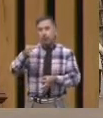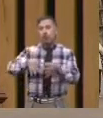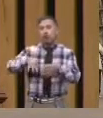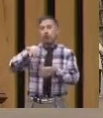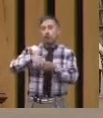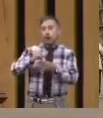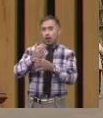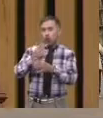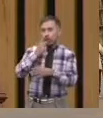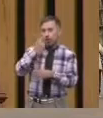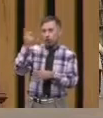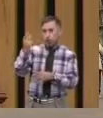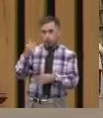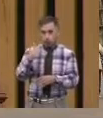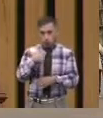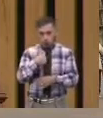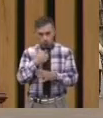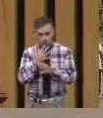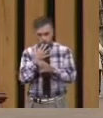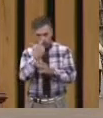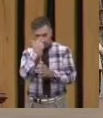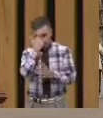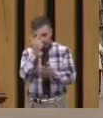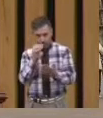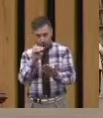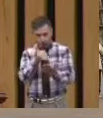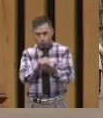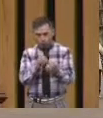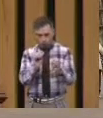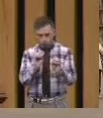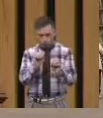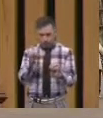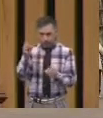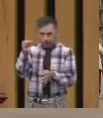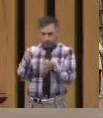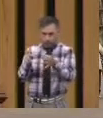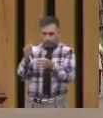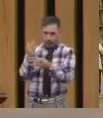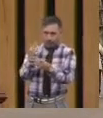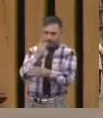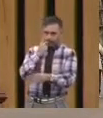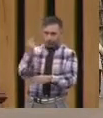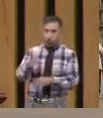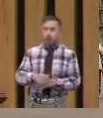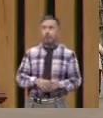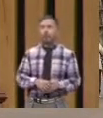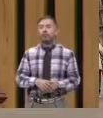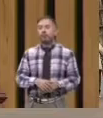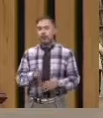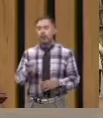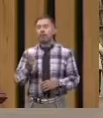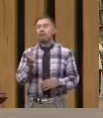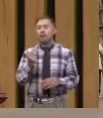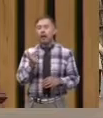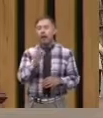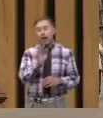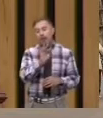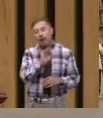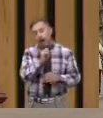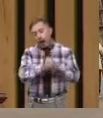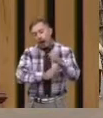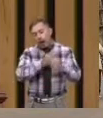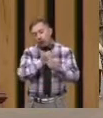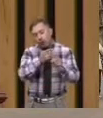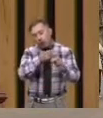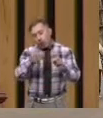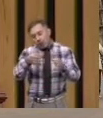esté plasmando, debe atenderse al ejercicio fiscalizado. Y en tercer lugar, la